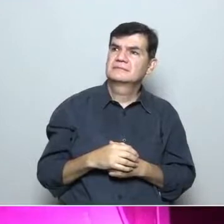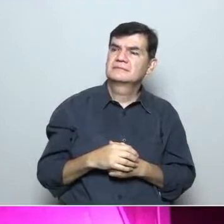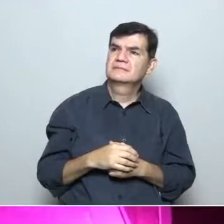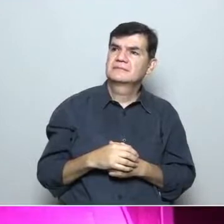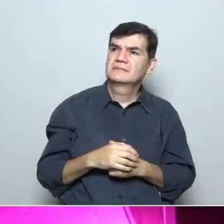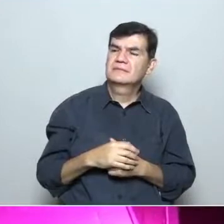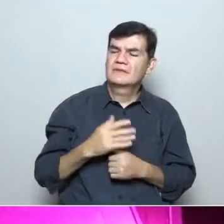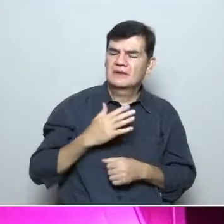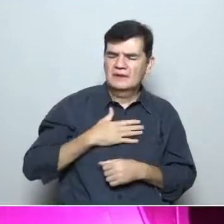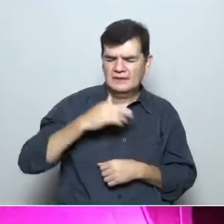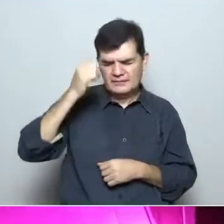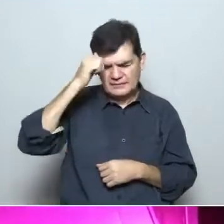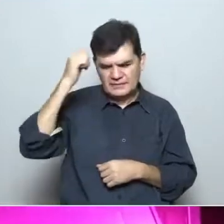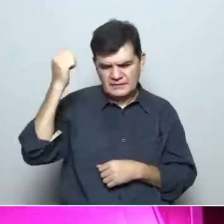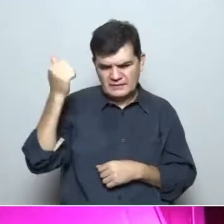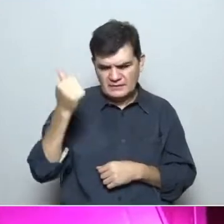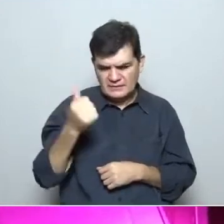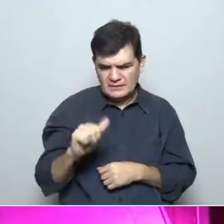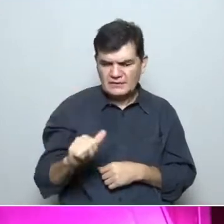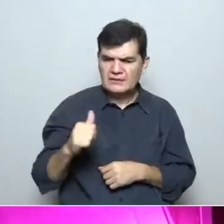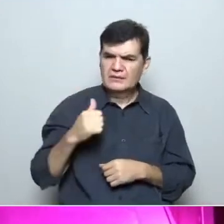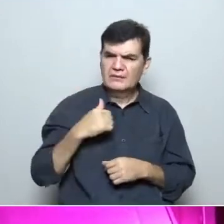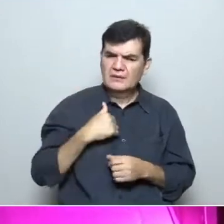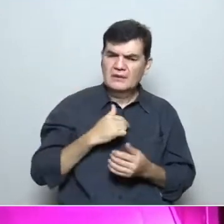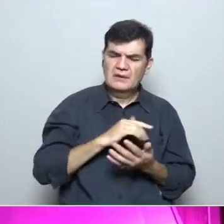De mi pecado,